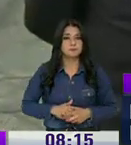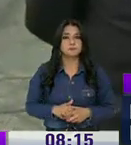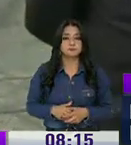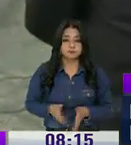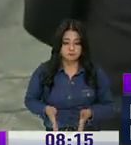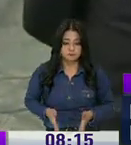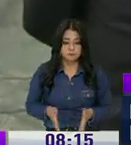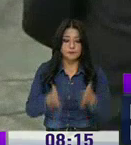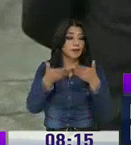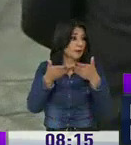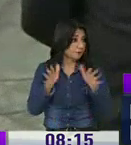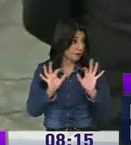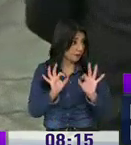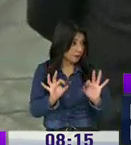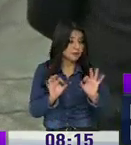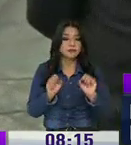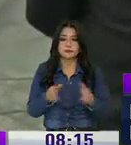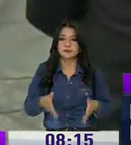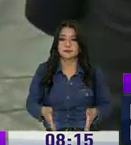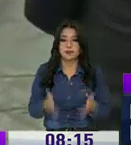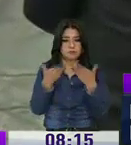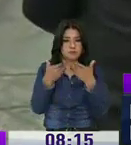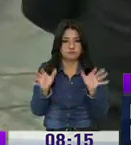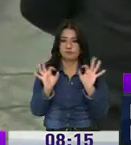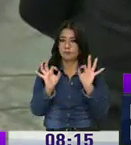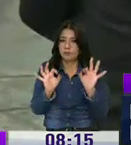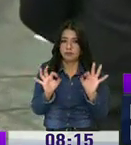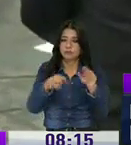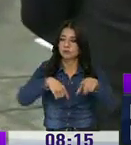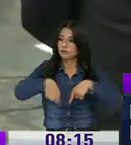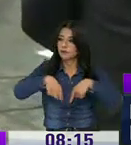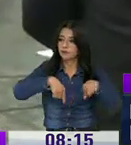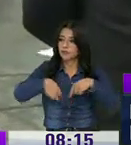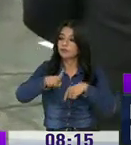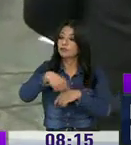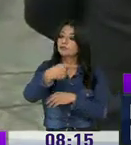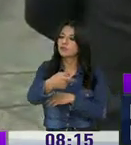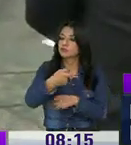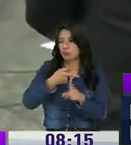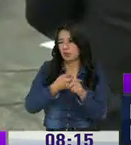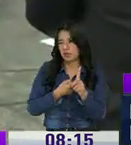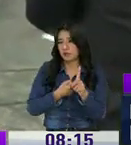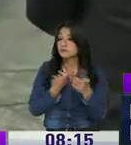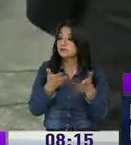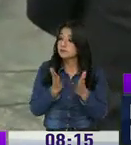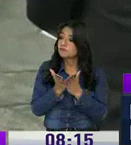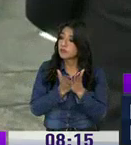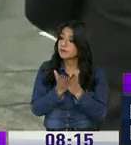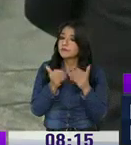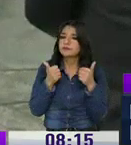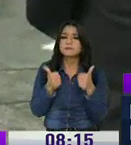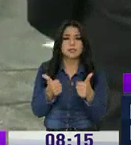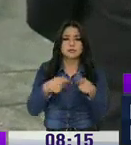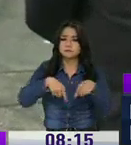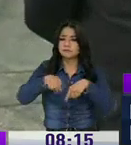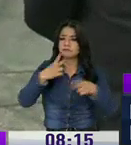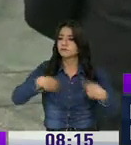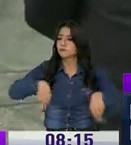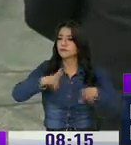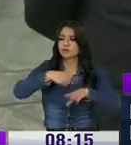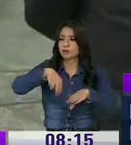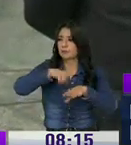vía nuevamente quedará expedita? Con esto la vía se habilitará al tráfico y prestará el servicio que